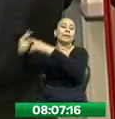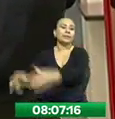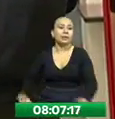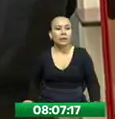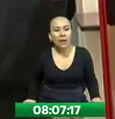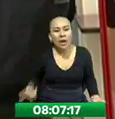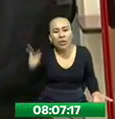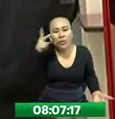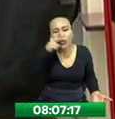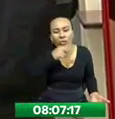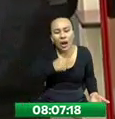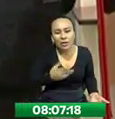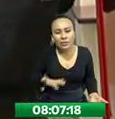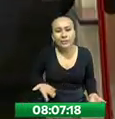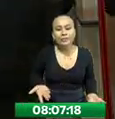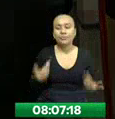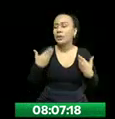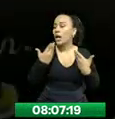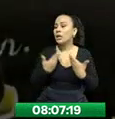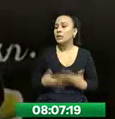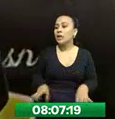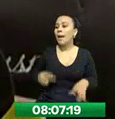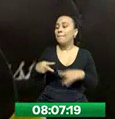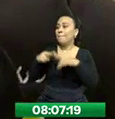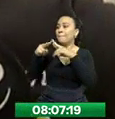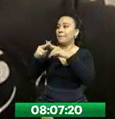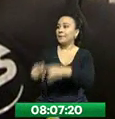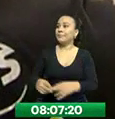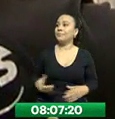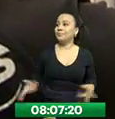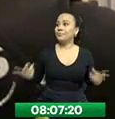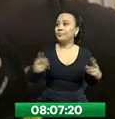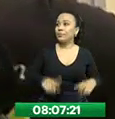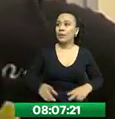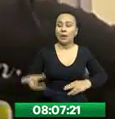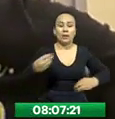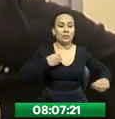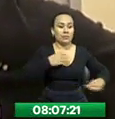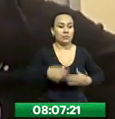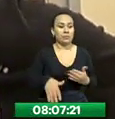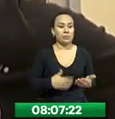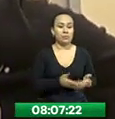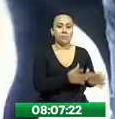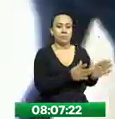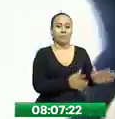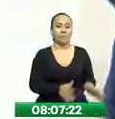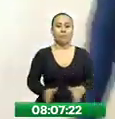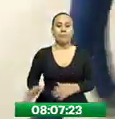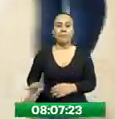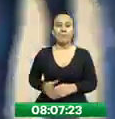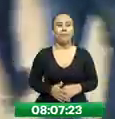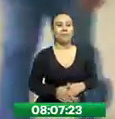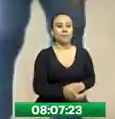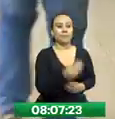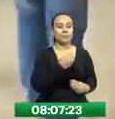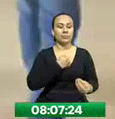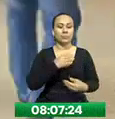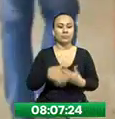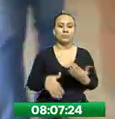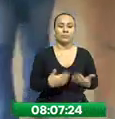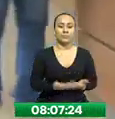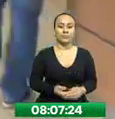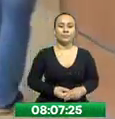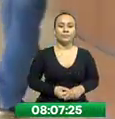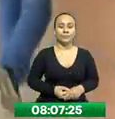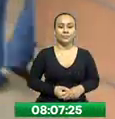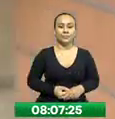bueno, a nosotros no, como que nos vendieron, fue una ilusión, fue prácticamente en esto, porque nosotros confiamos en esta persona. Por último, llegó al punto